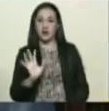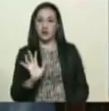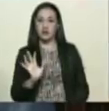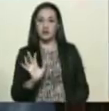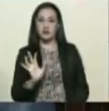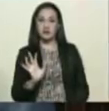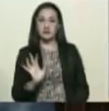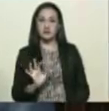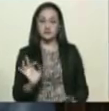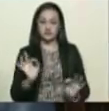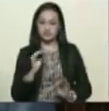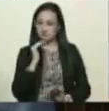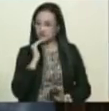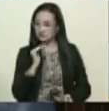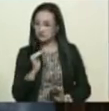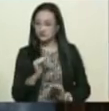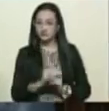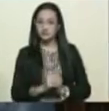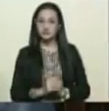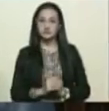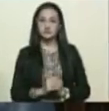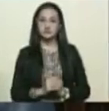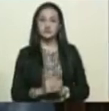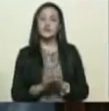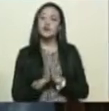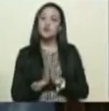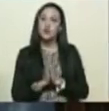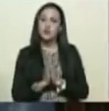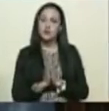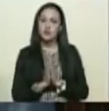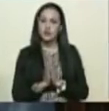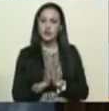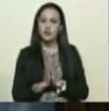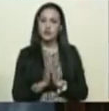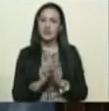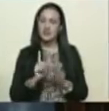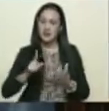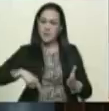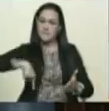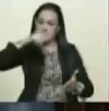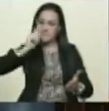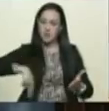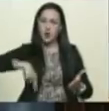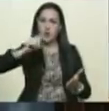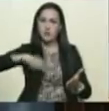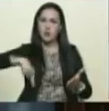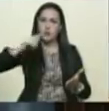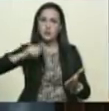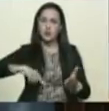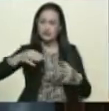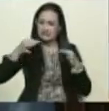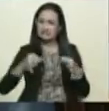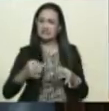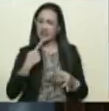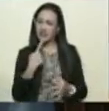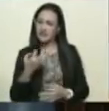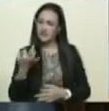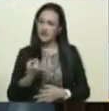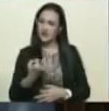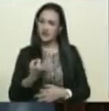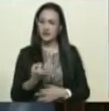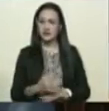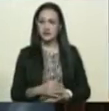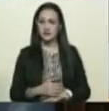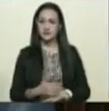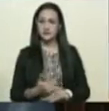nosotros insistimos que eso debe constar en actas por tal sentido pues creo que los que estamos